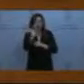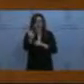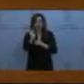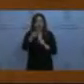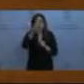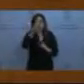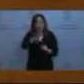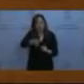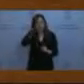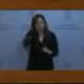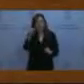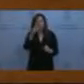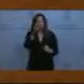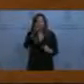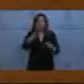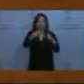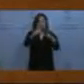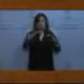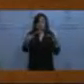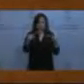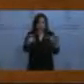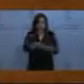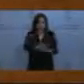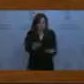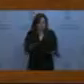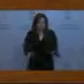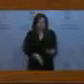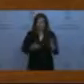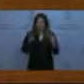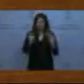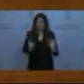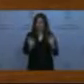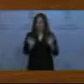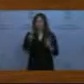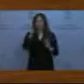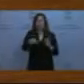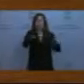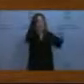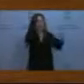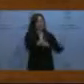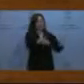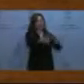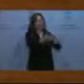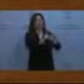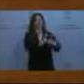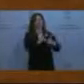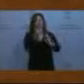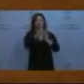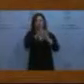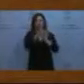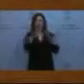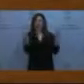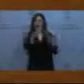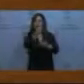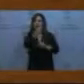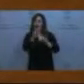interés para los asturianos en general. Y hacía también usted una referencia en su interpelación, que